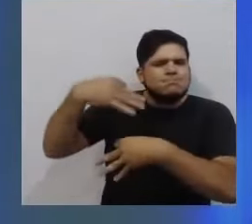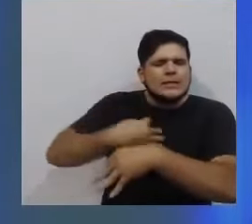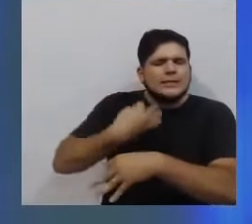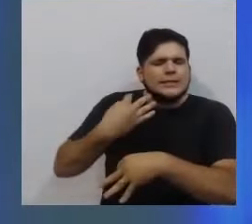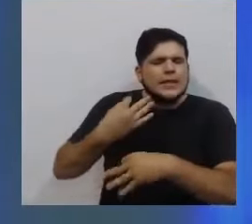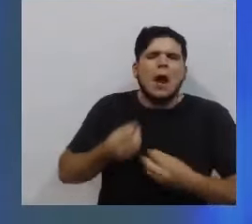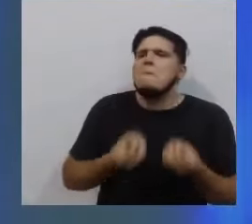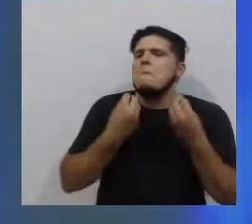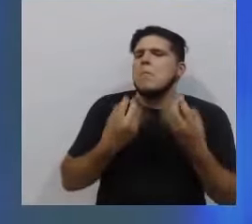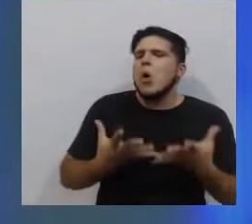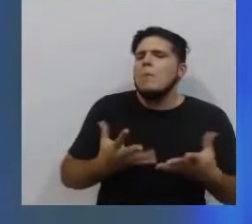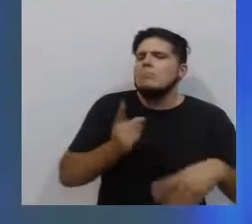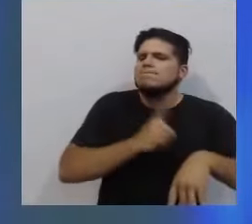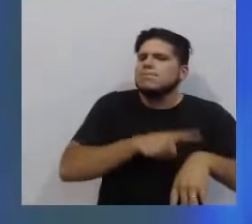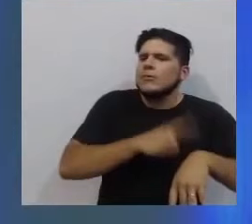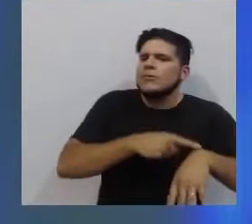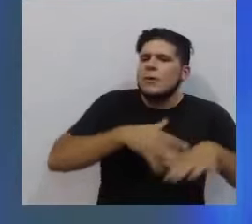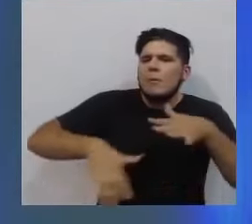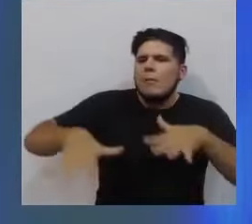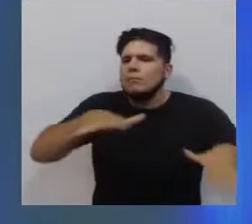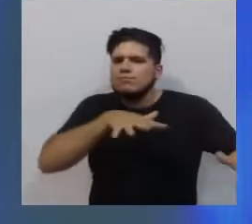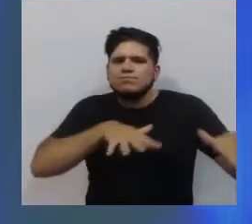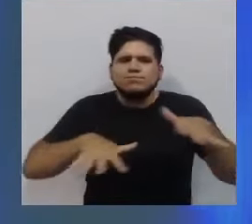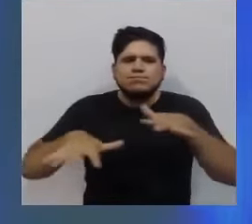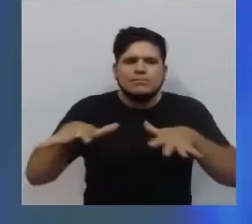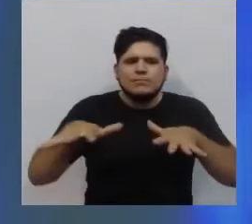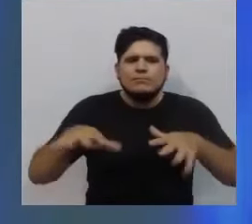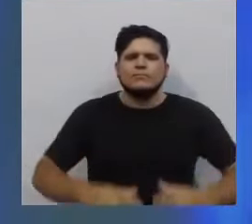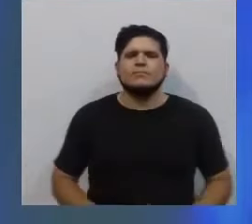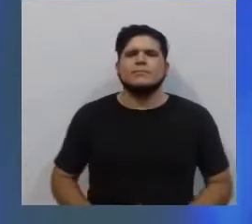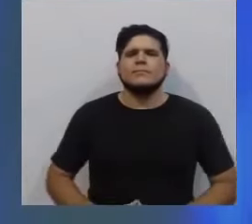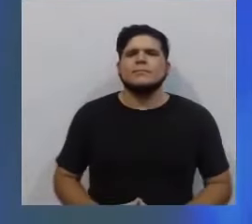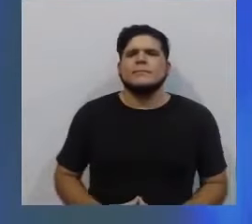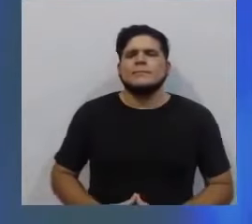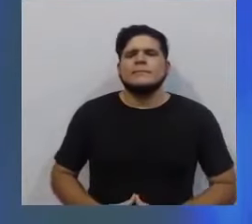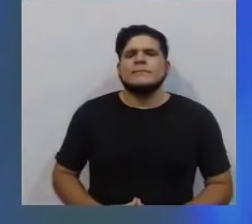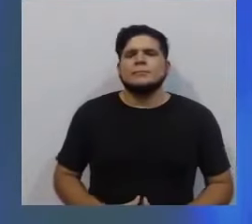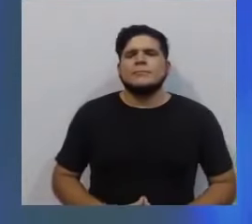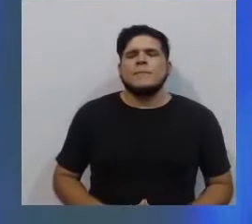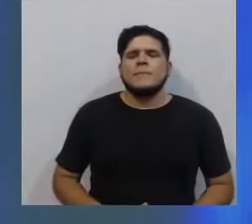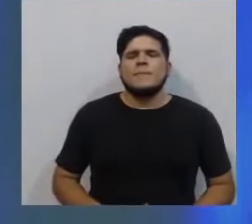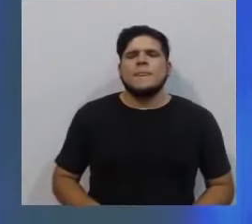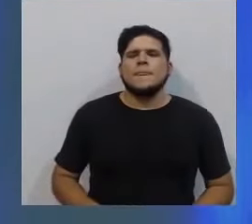ansiedad el ansioso por su ansiedad toman malas decisiones